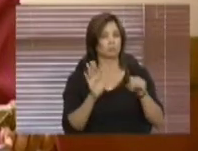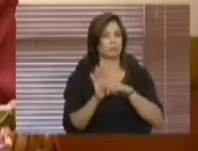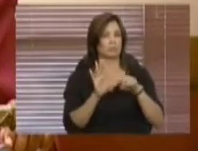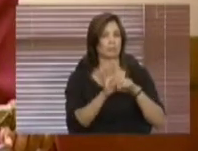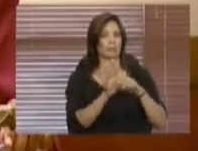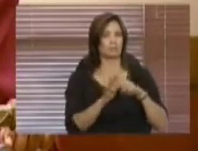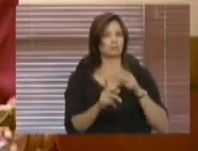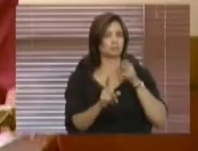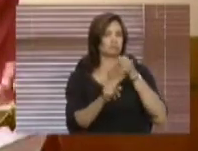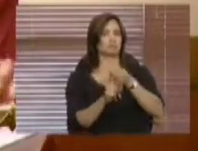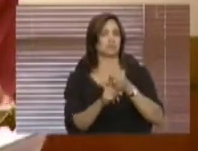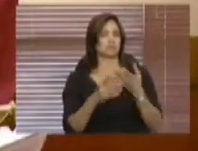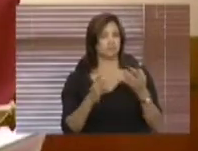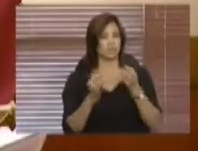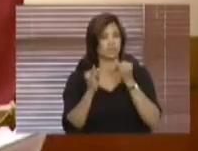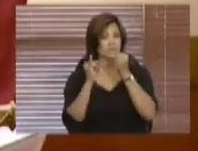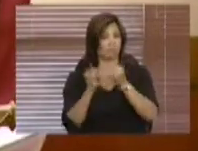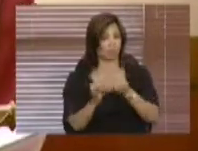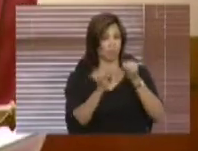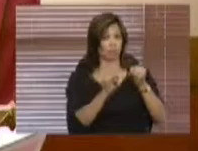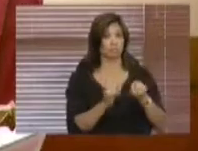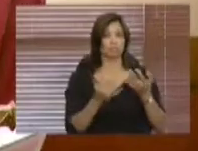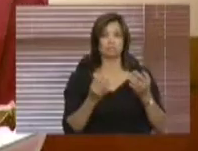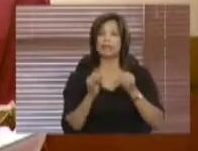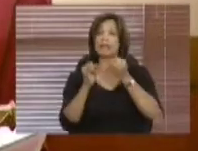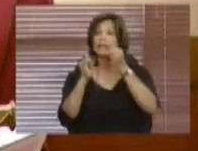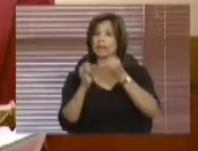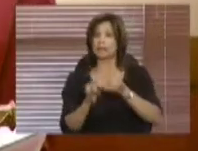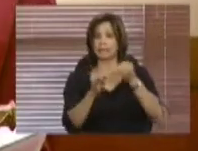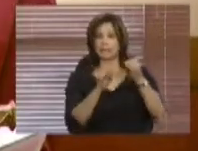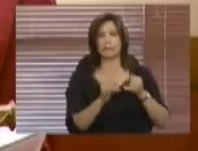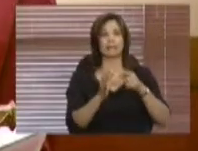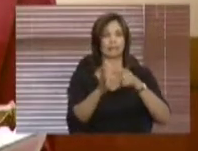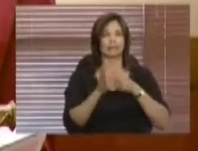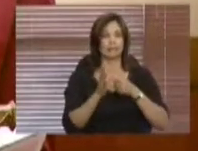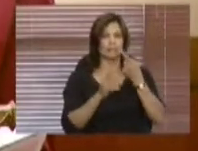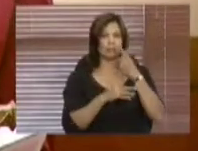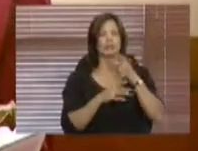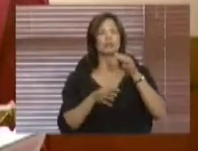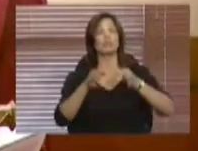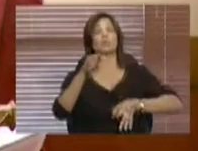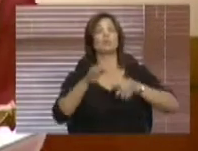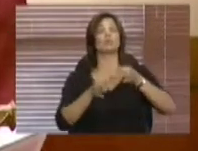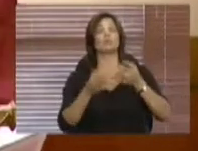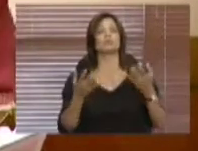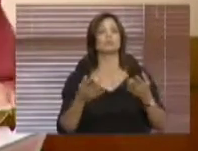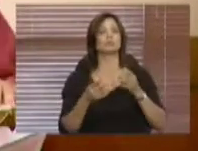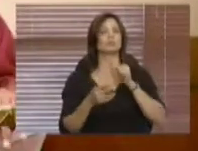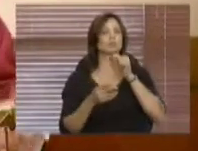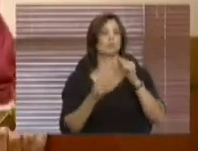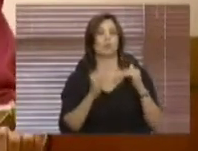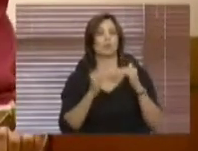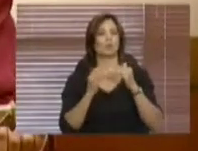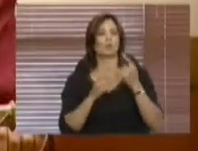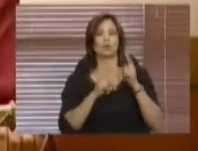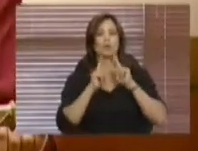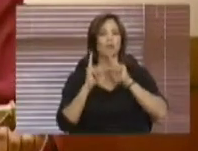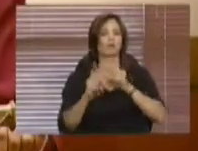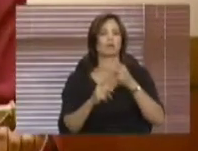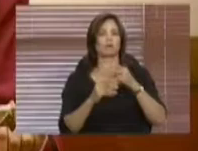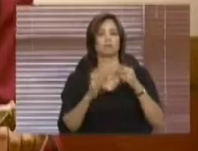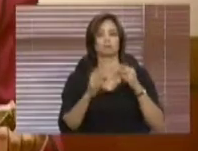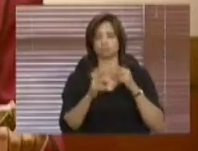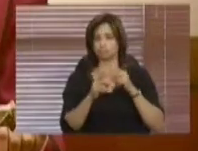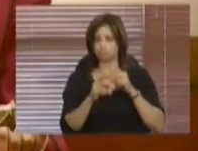que afecten su imparcialidad, pues la imparcialidad que exige el ordenamiento jurídico no equivale a un mandato de